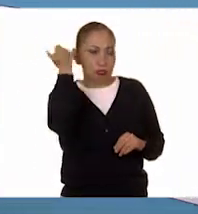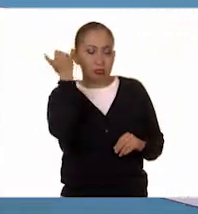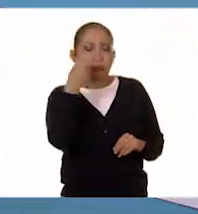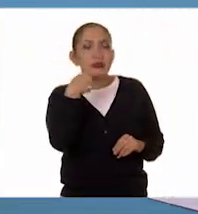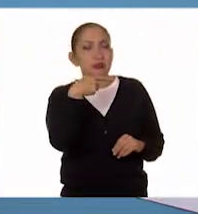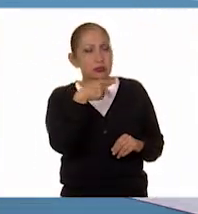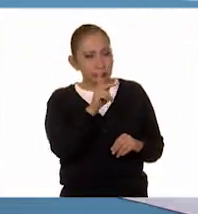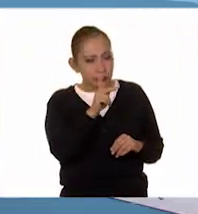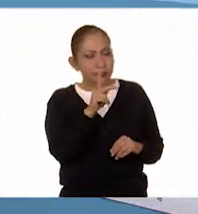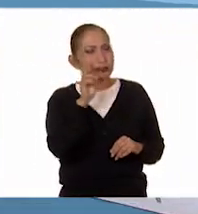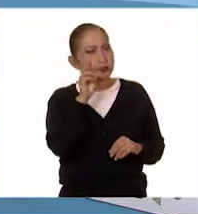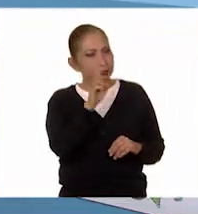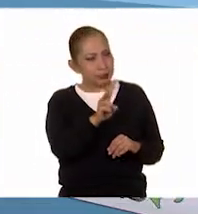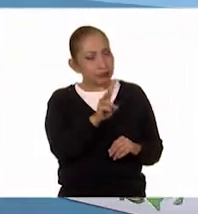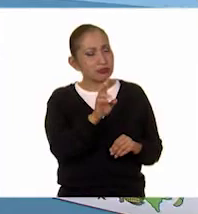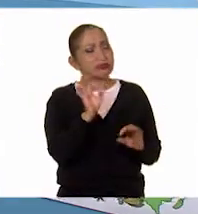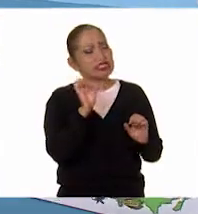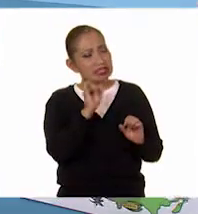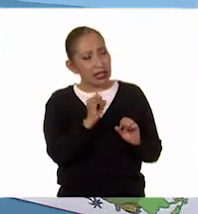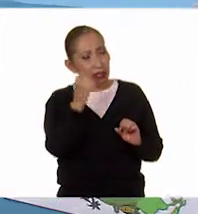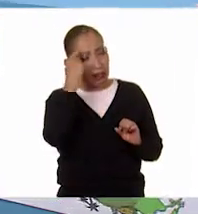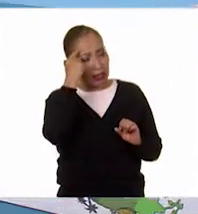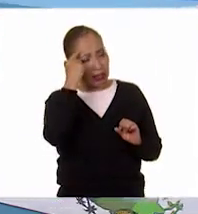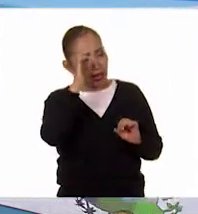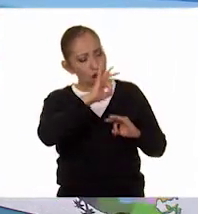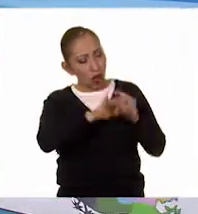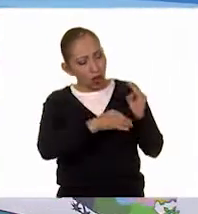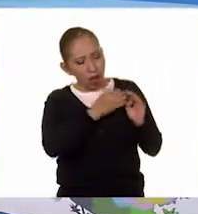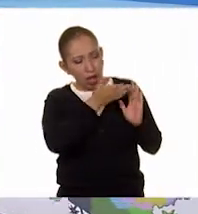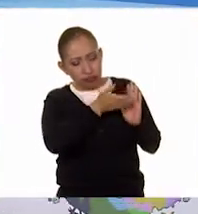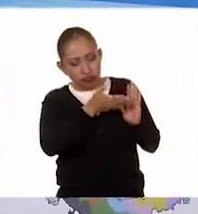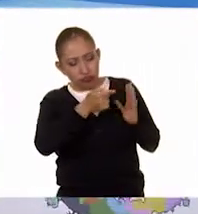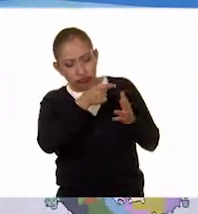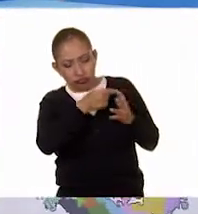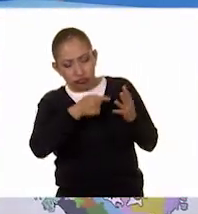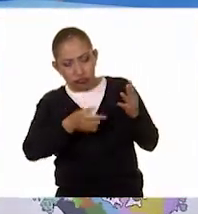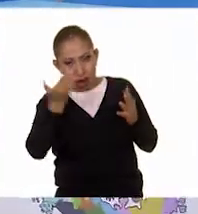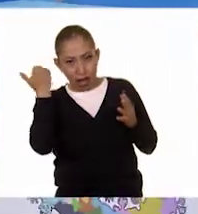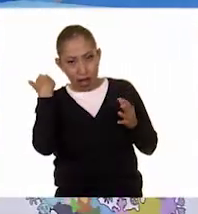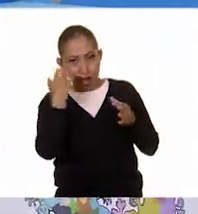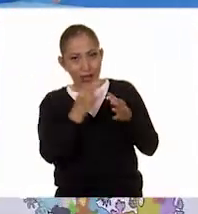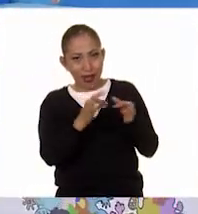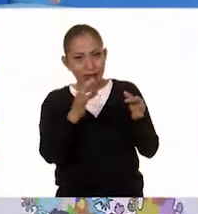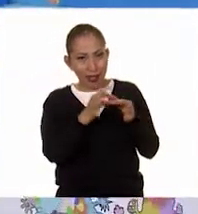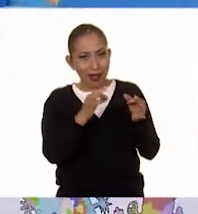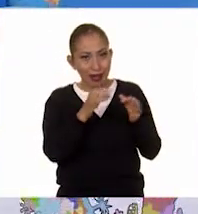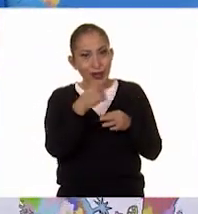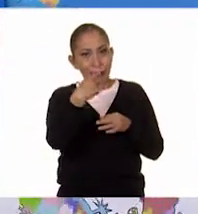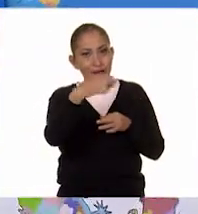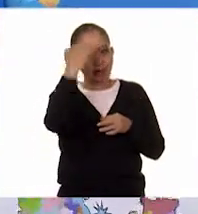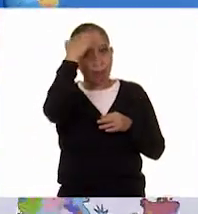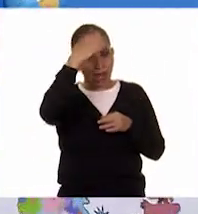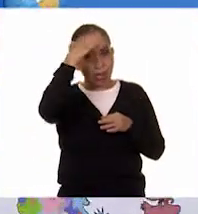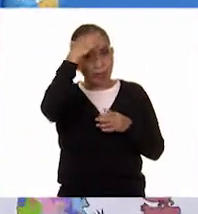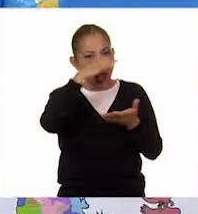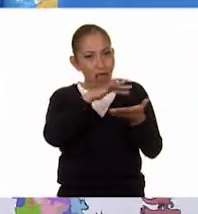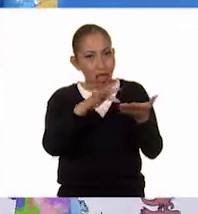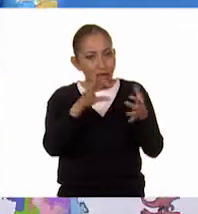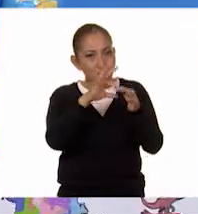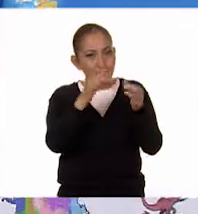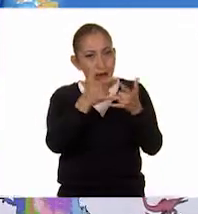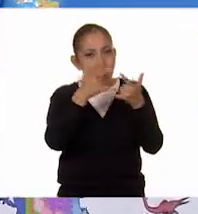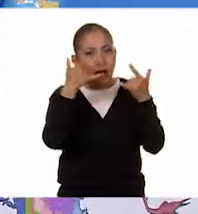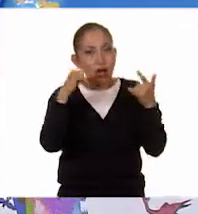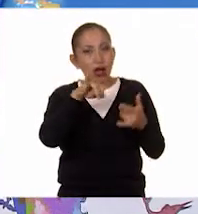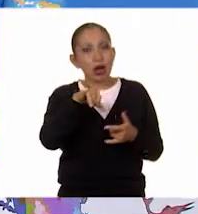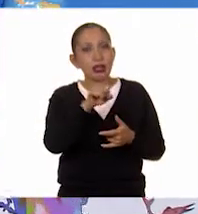Sin embargo, verás que si tienes en mente todos los aspectos que hemos estudiado en clase, tu experiencia al leer el cuento de José